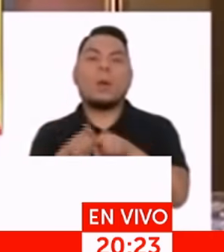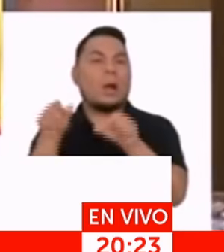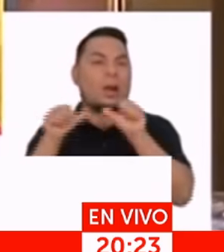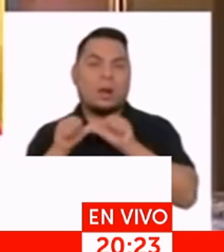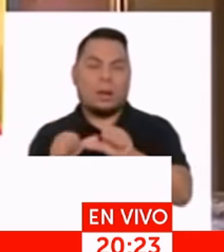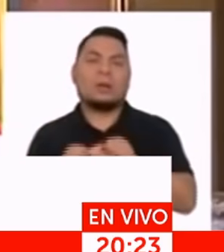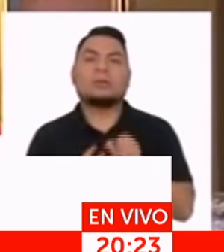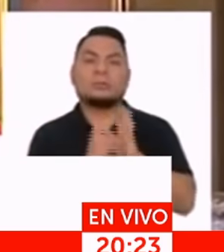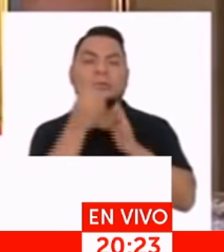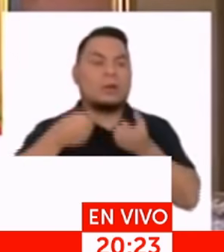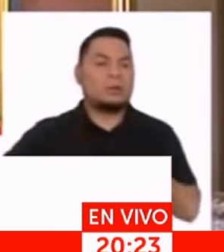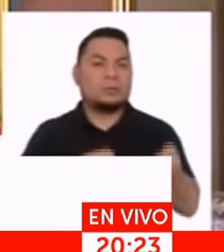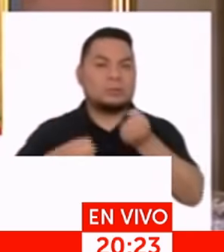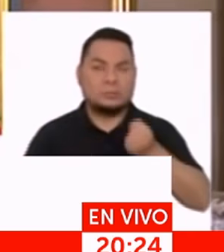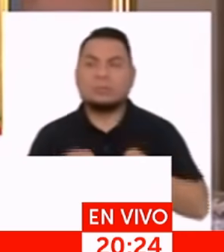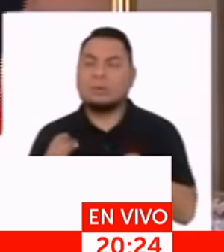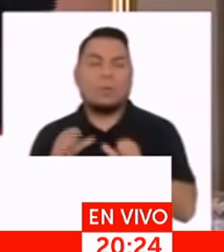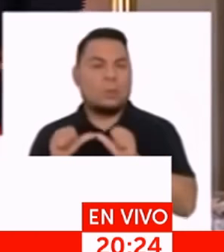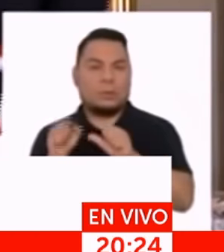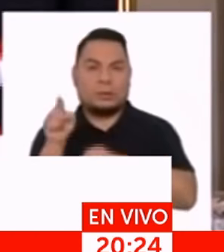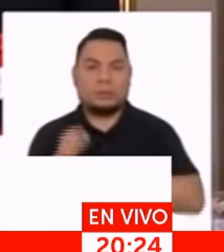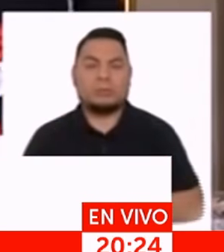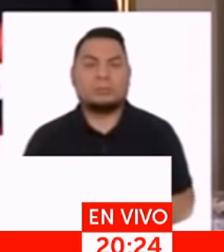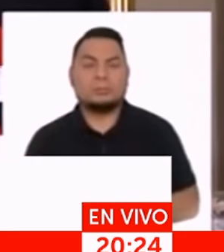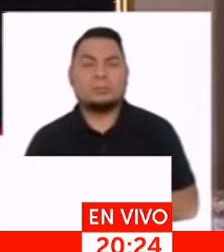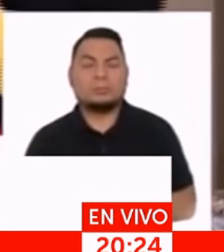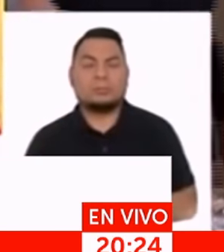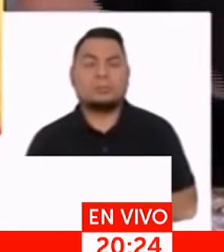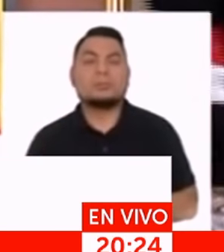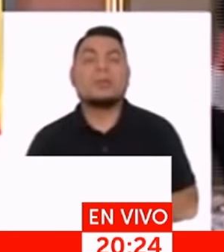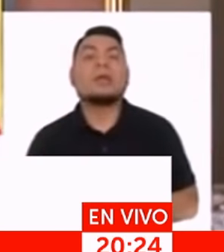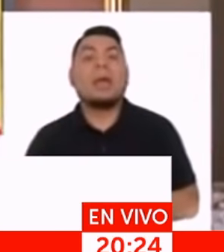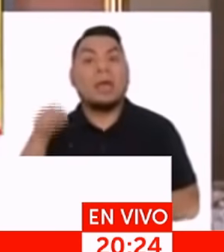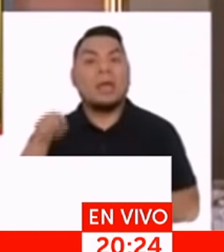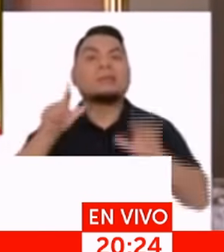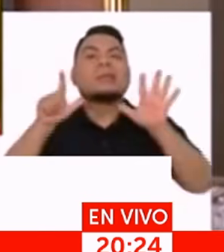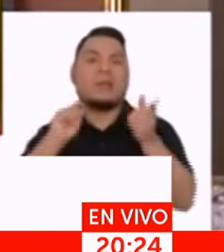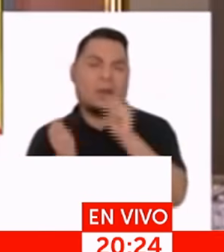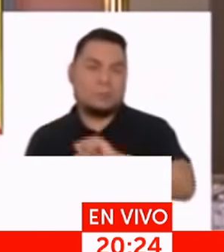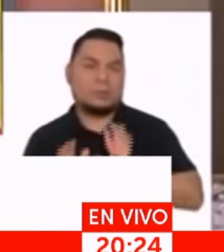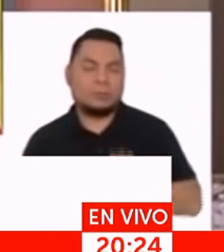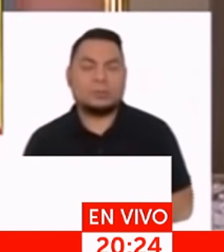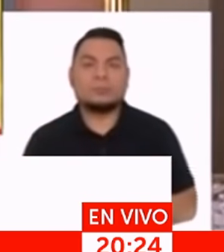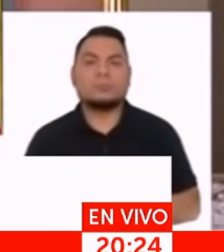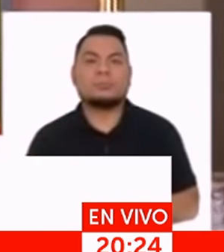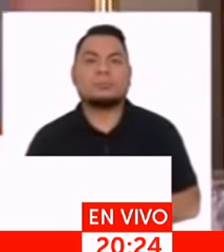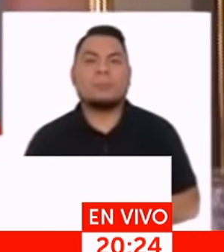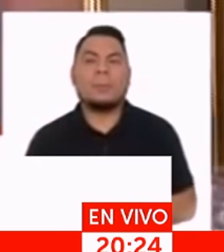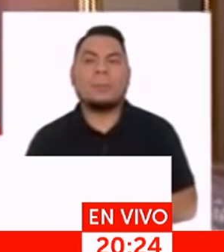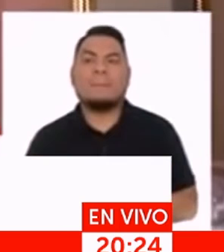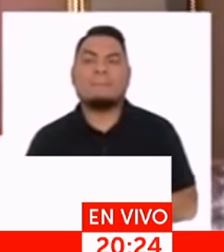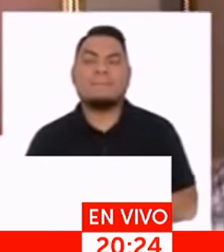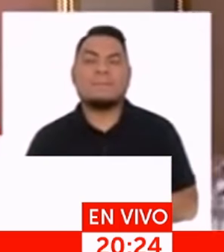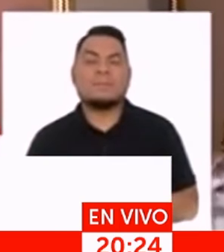es ratificado en el cargo, uno de los que vienen siendo ratificados en este gabinete ya presidido por